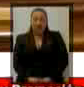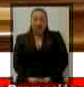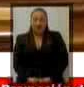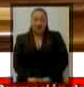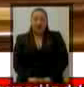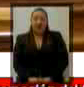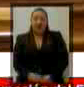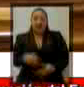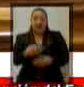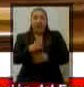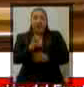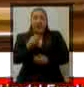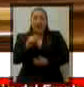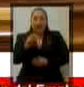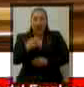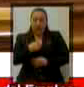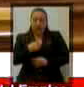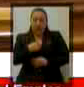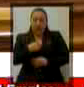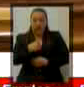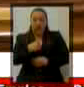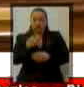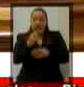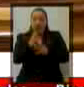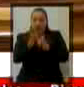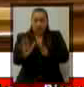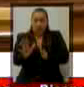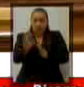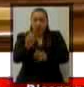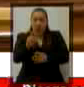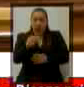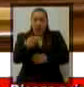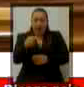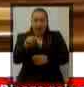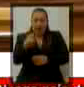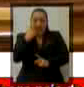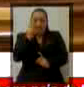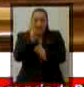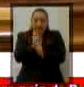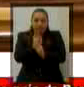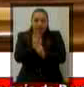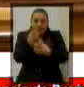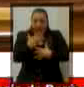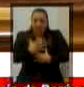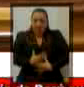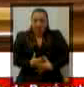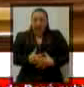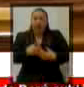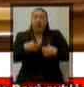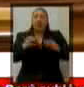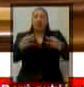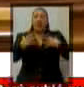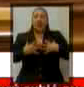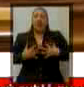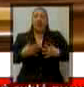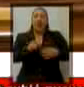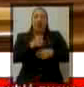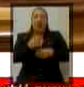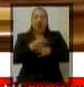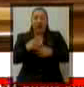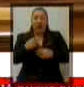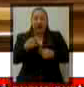genético, un componente orgánico, personal orgánico de la persona, un